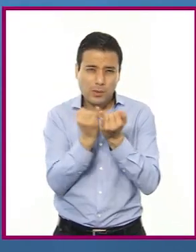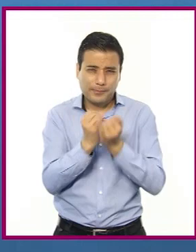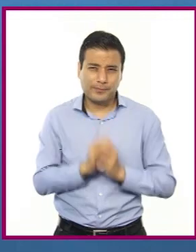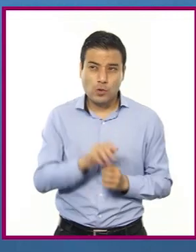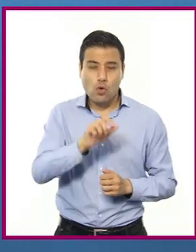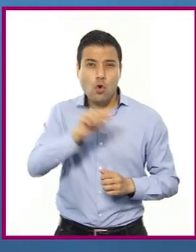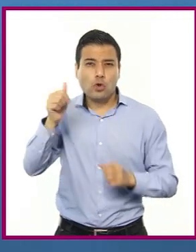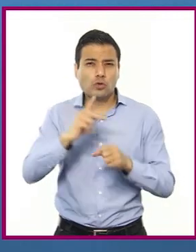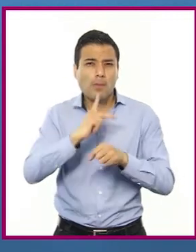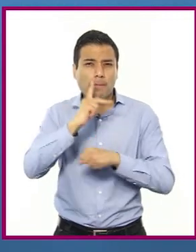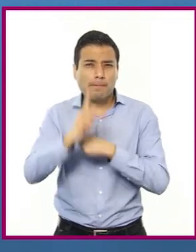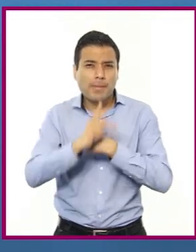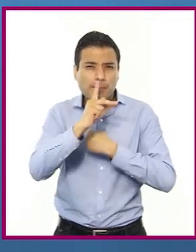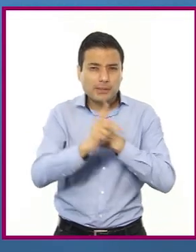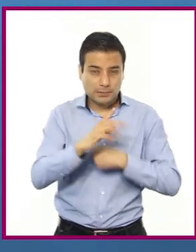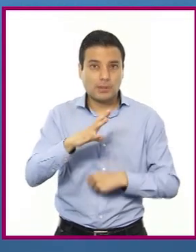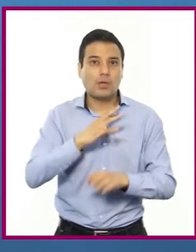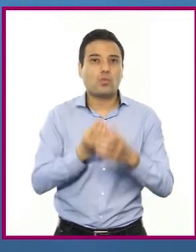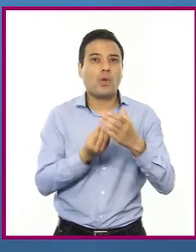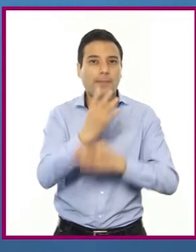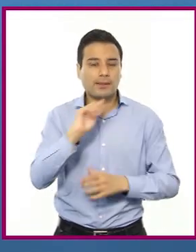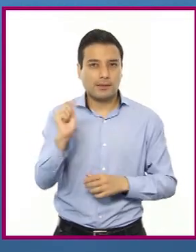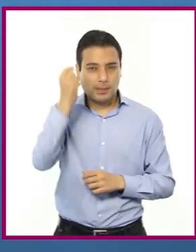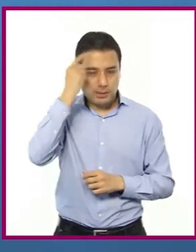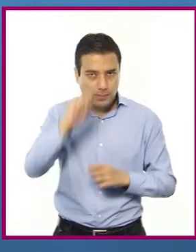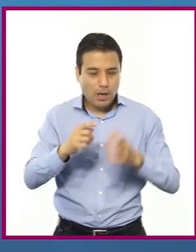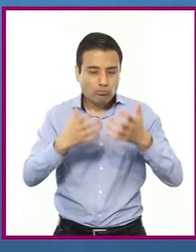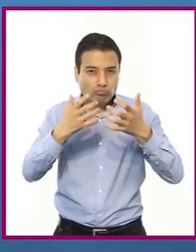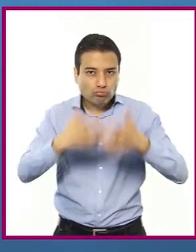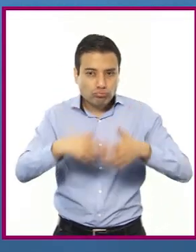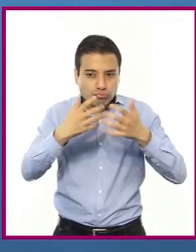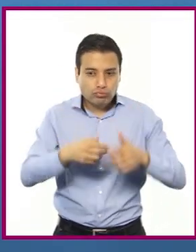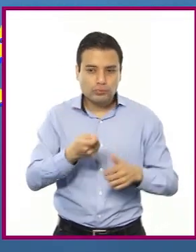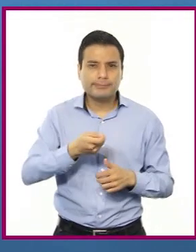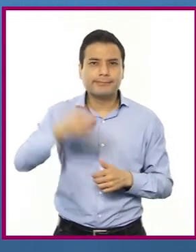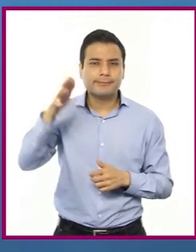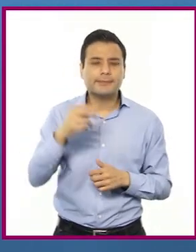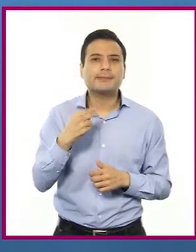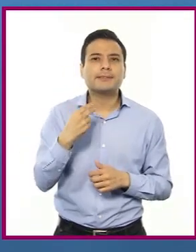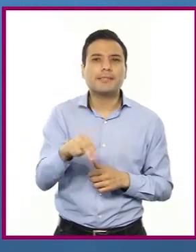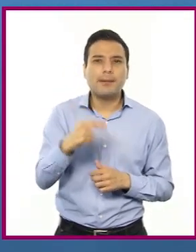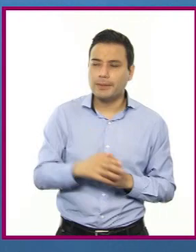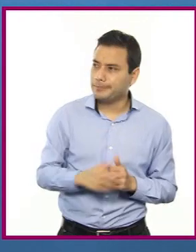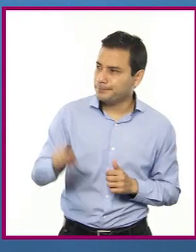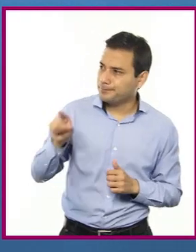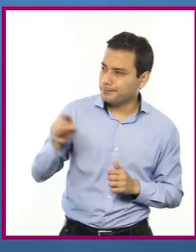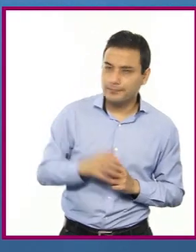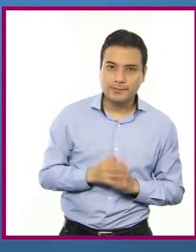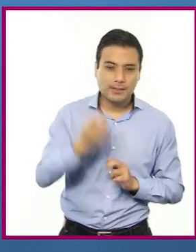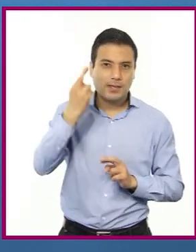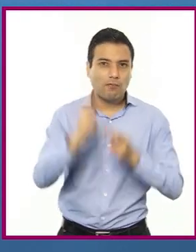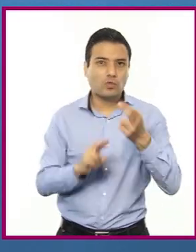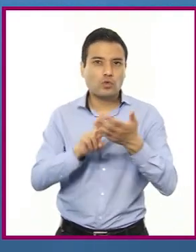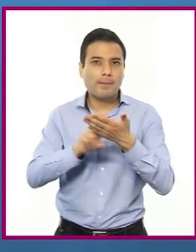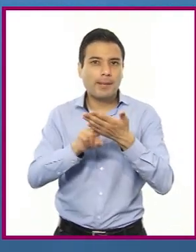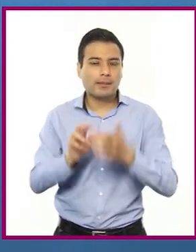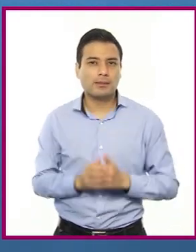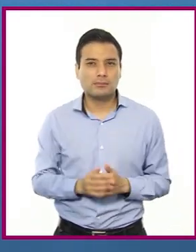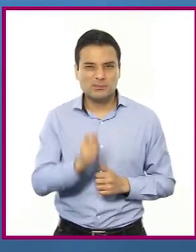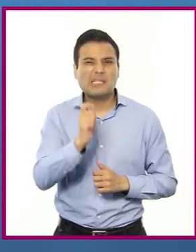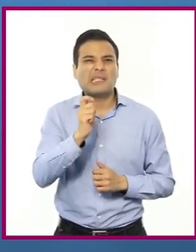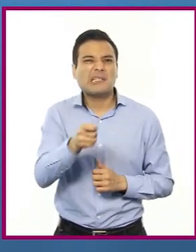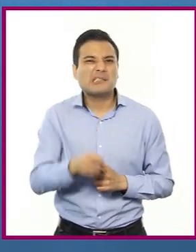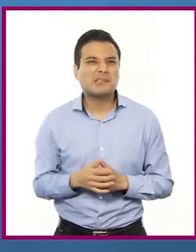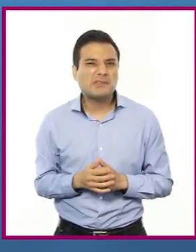internacional, aparecieron nuevas técnicas para la producción, conocidas como la Revolución Verde, que